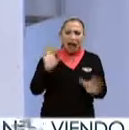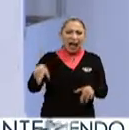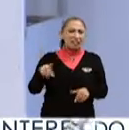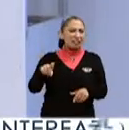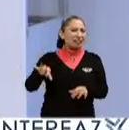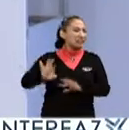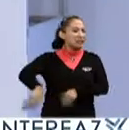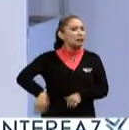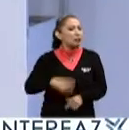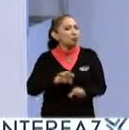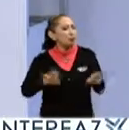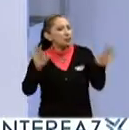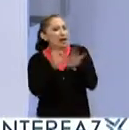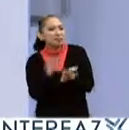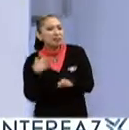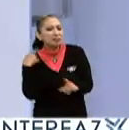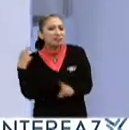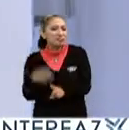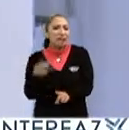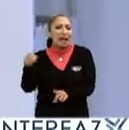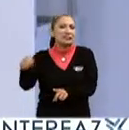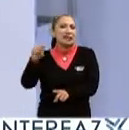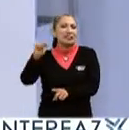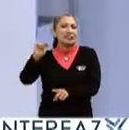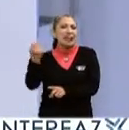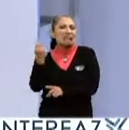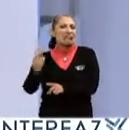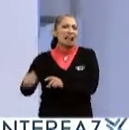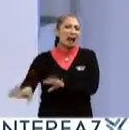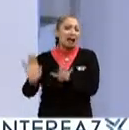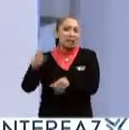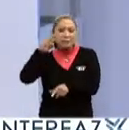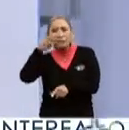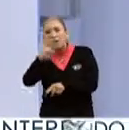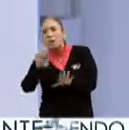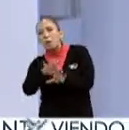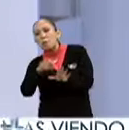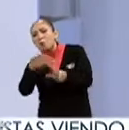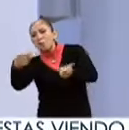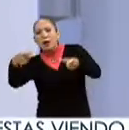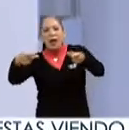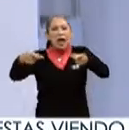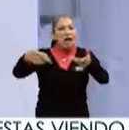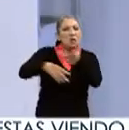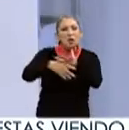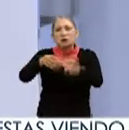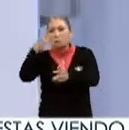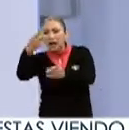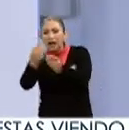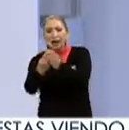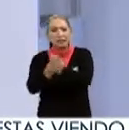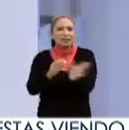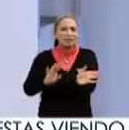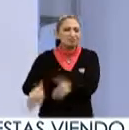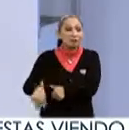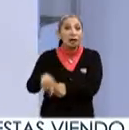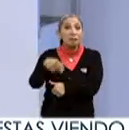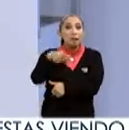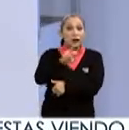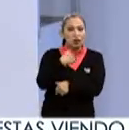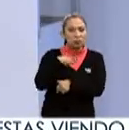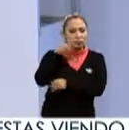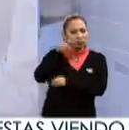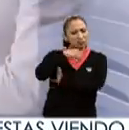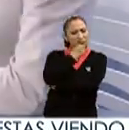poco. Pareciera que la didáctica solo se centra en las técnicas y en mirar las estrategias específicas, ¿no? Sin embargo,